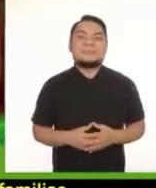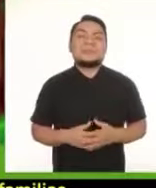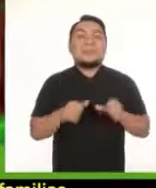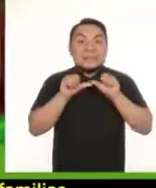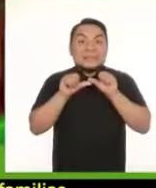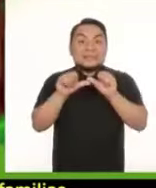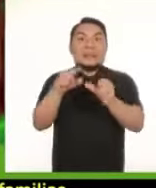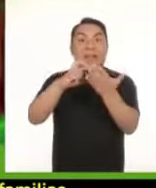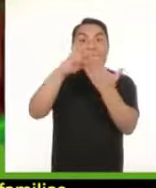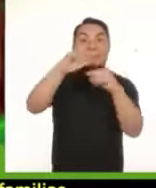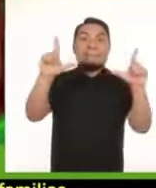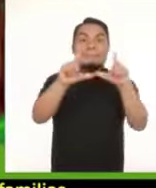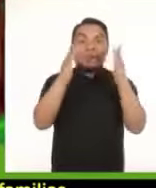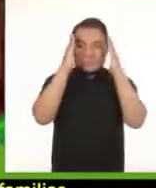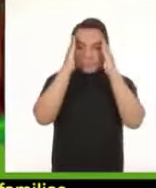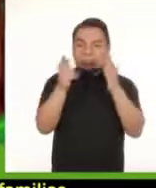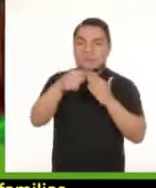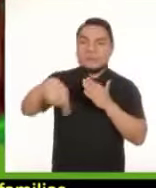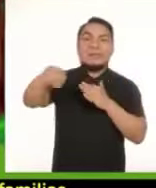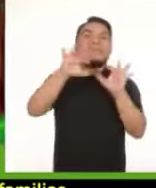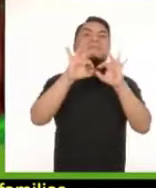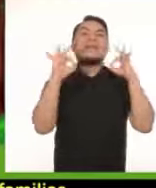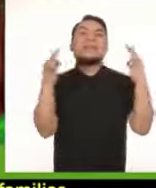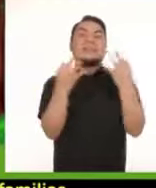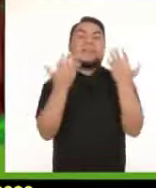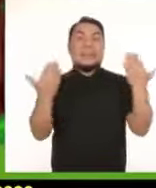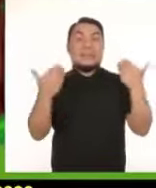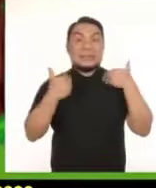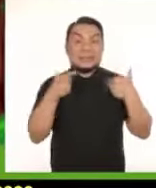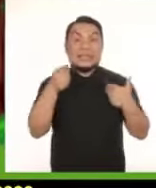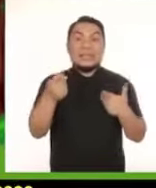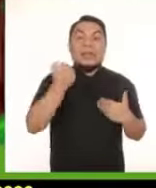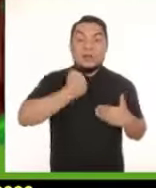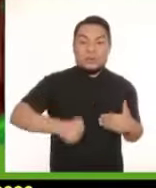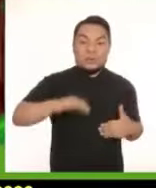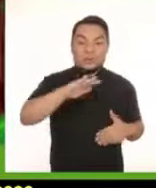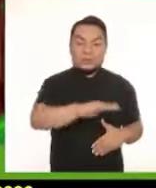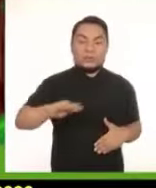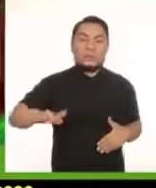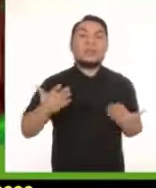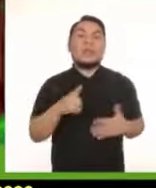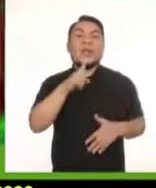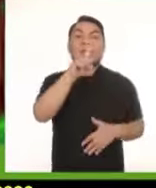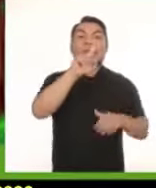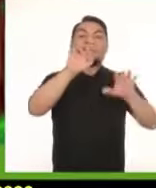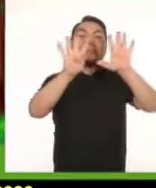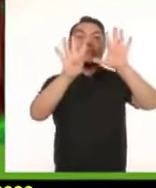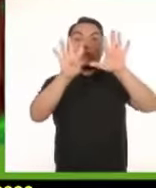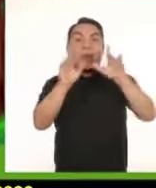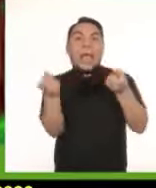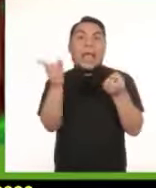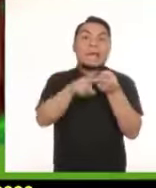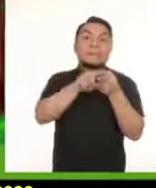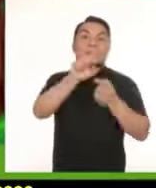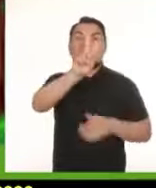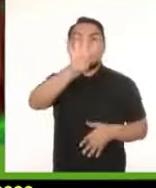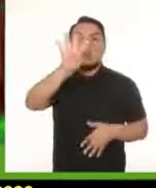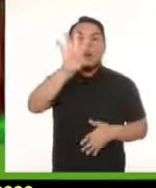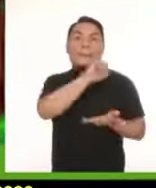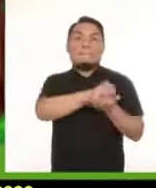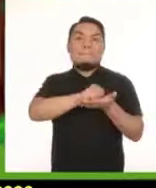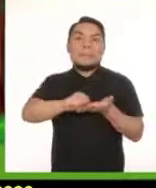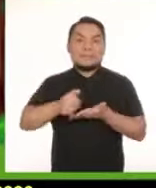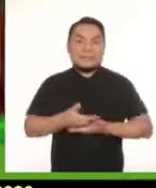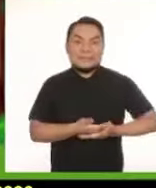Seguimos con el programa dedicado a las familias que tienen niñas y niños de 19 a